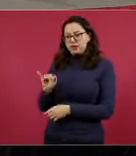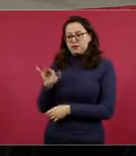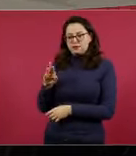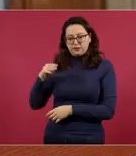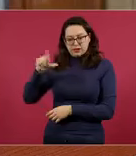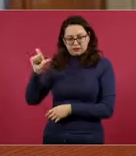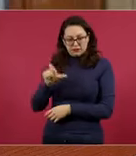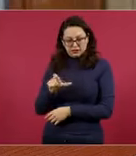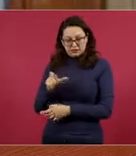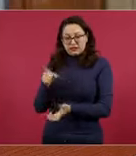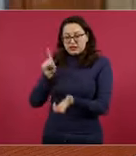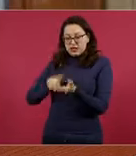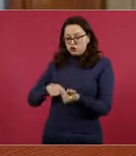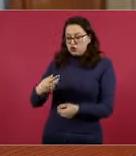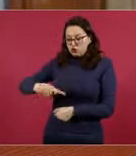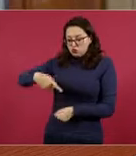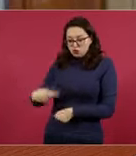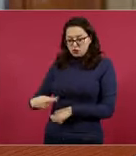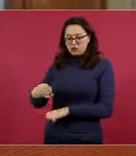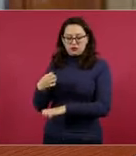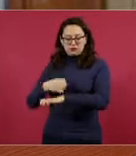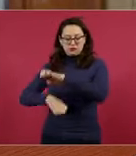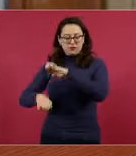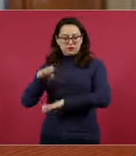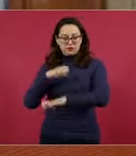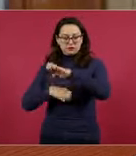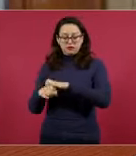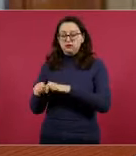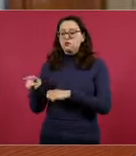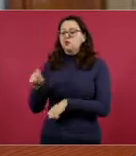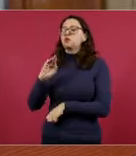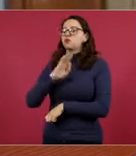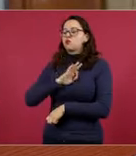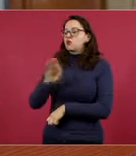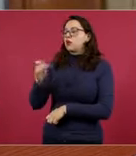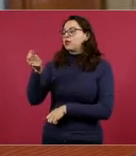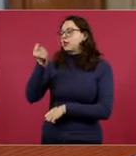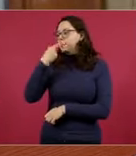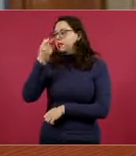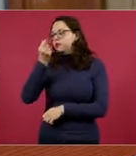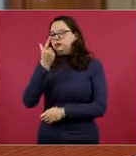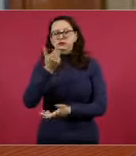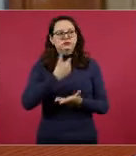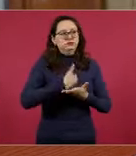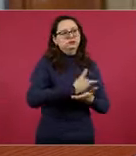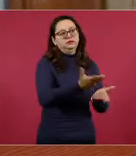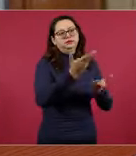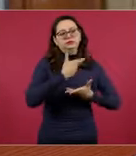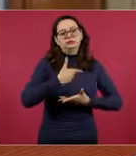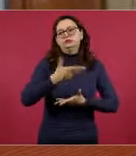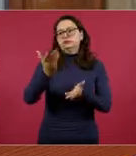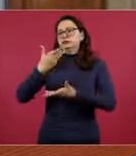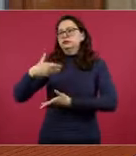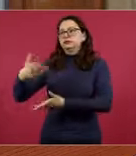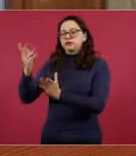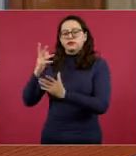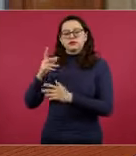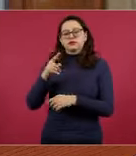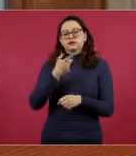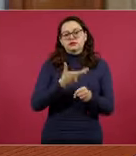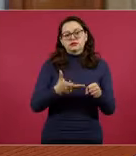como empresa del Estado mexicano, es el único operador logístico de medicamentos y material de curación para